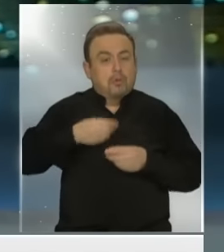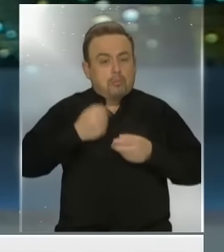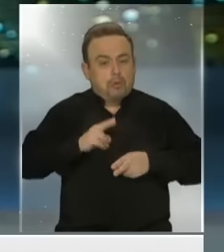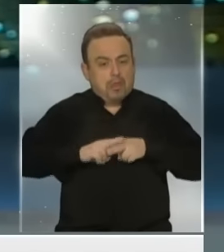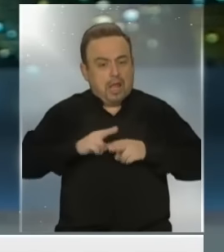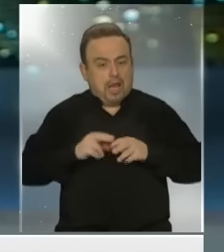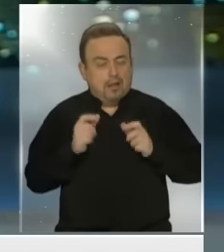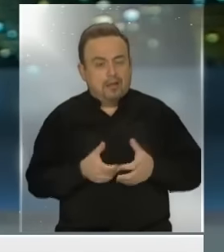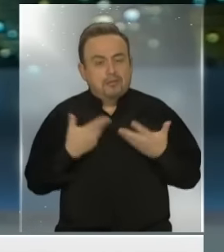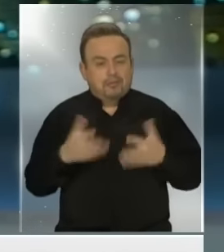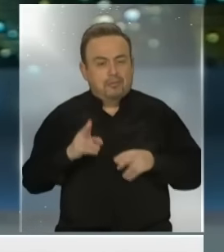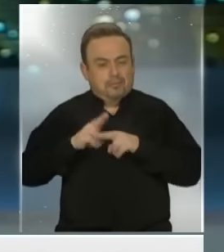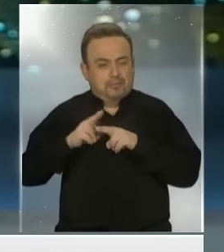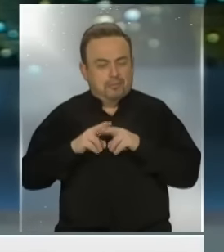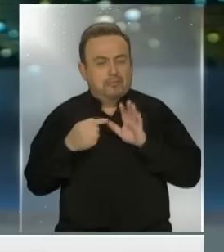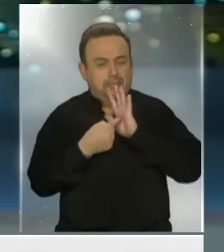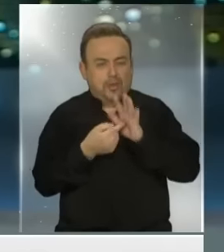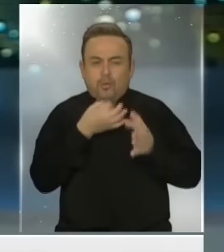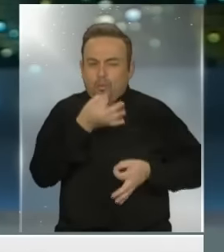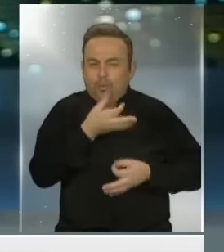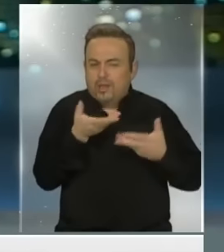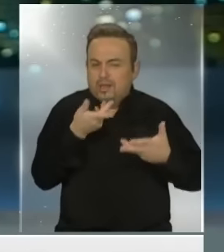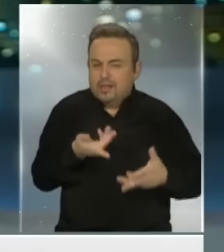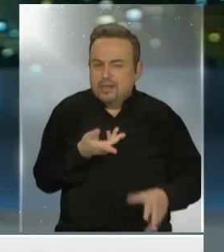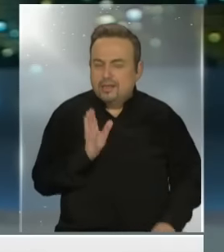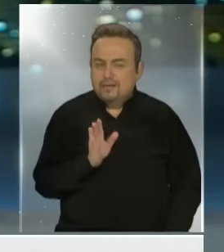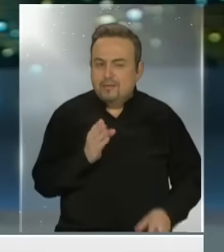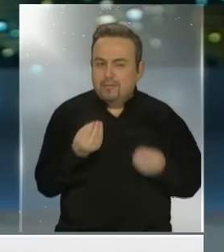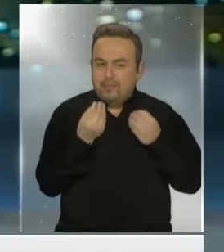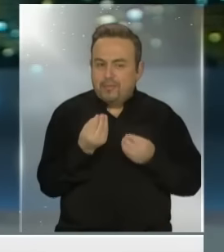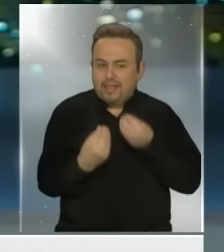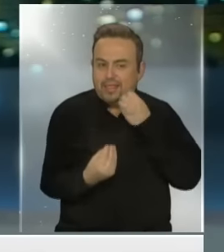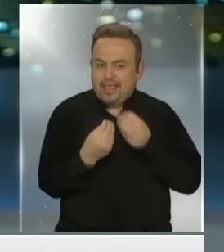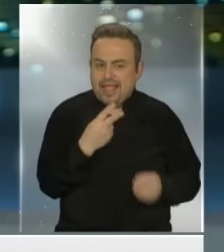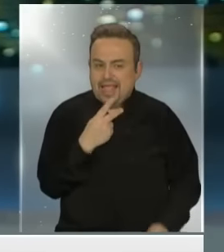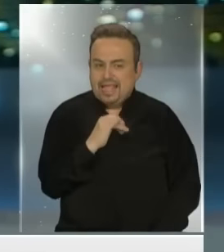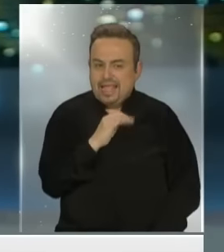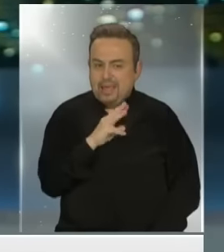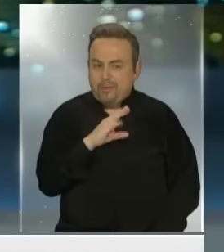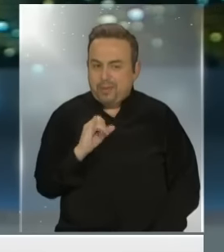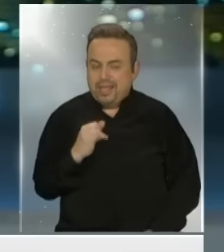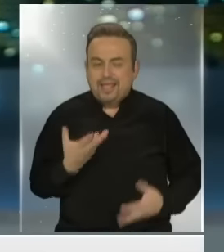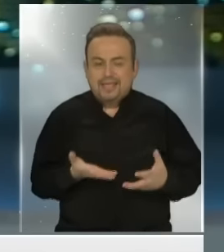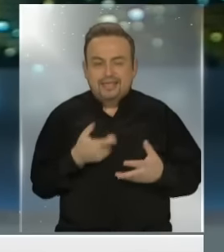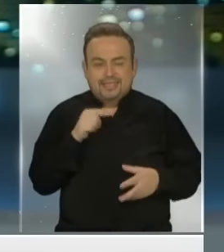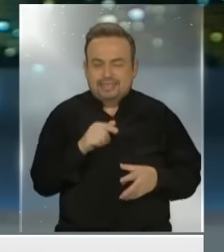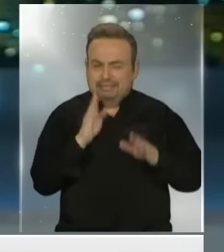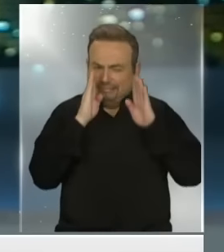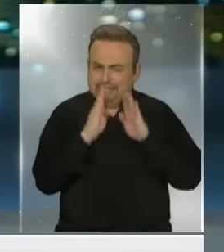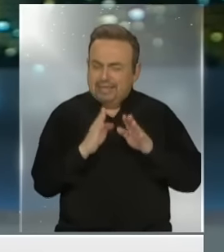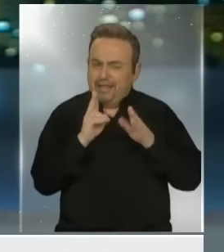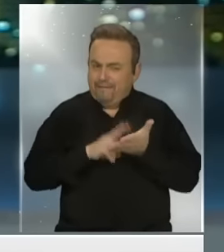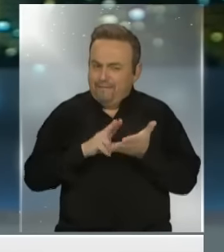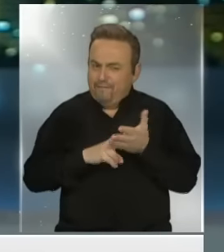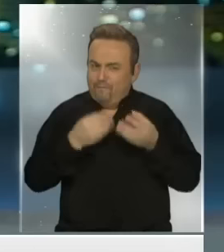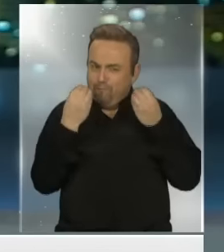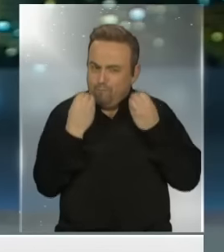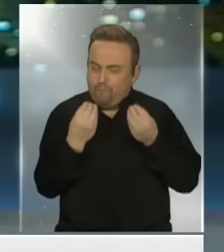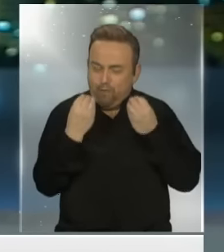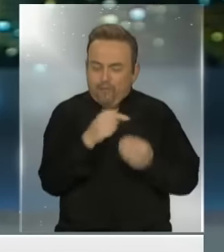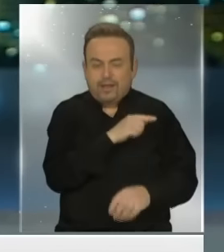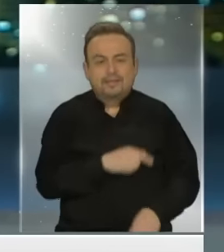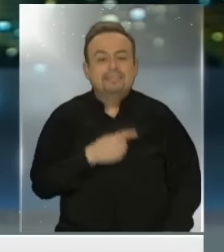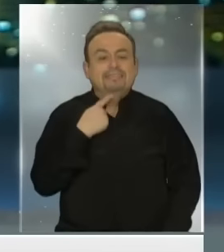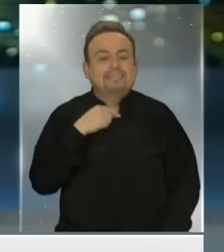Larraguibel y Javier Barría nos van a contar más de este superalimento del campo chileno. Ponga atención porque de verdad que es muy, muy,